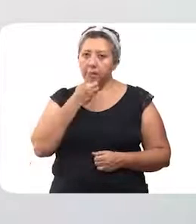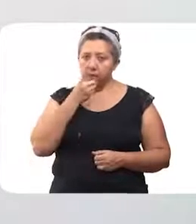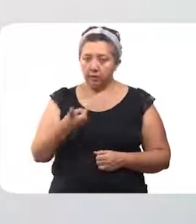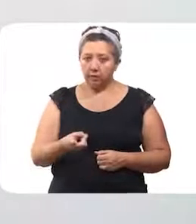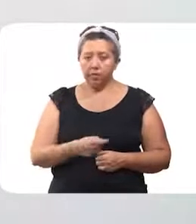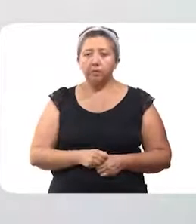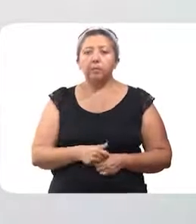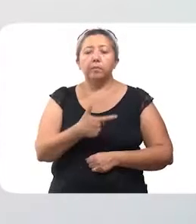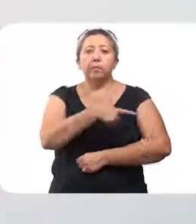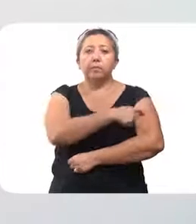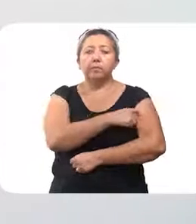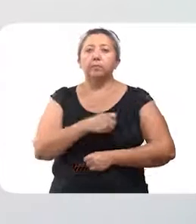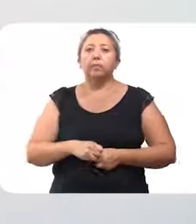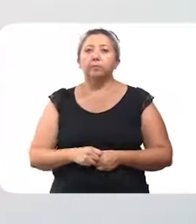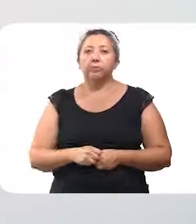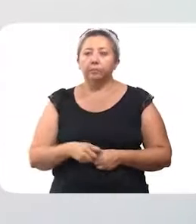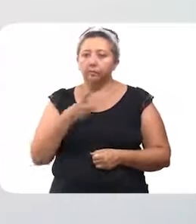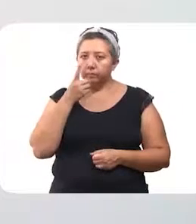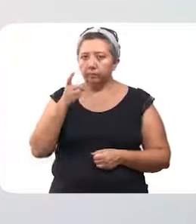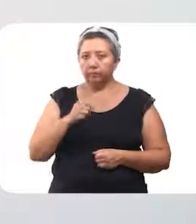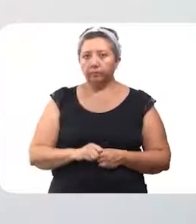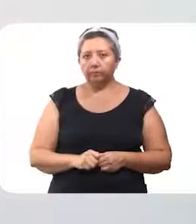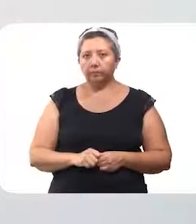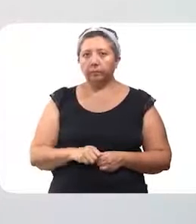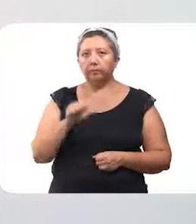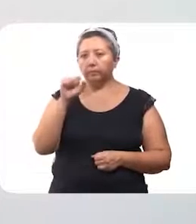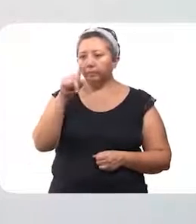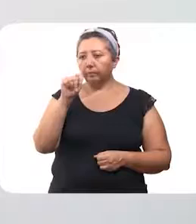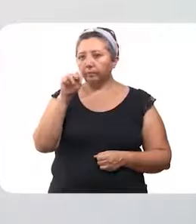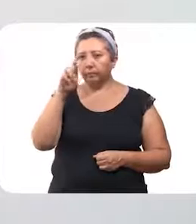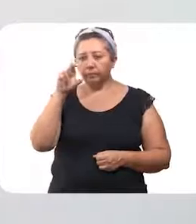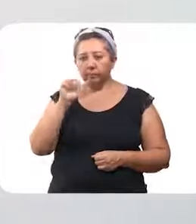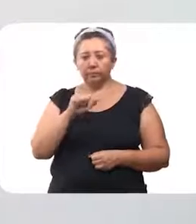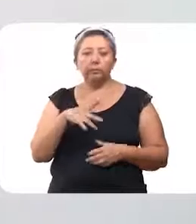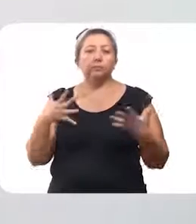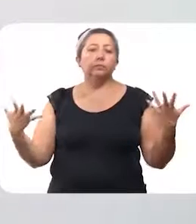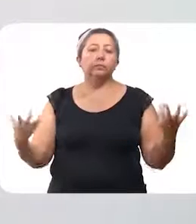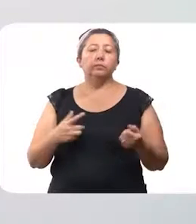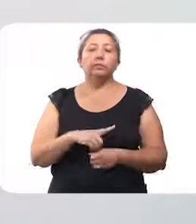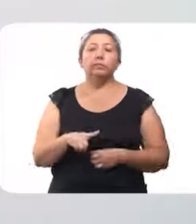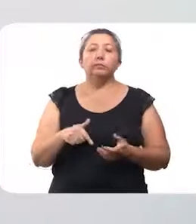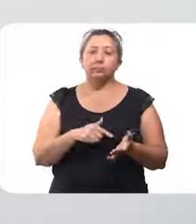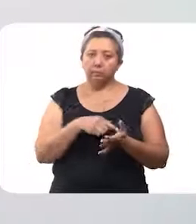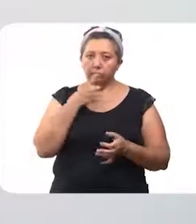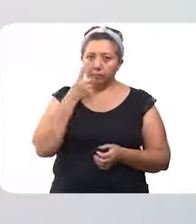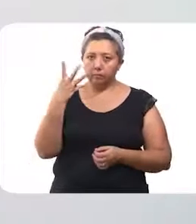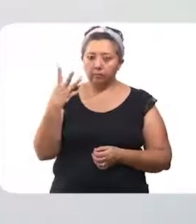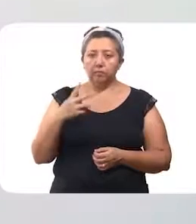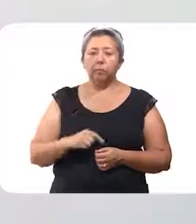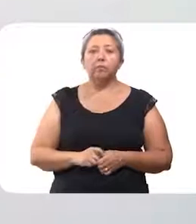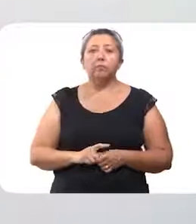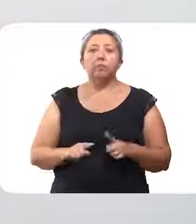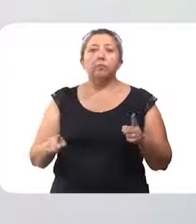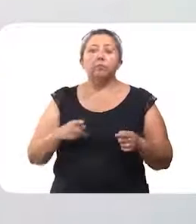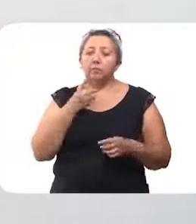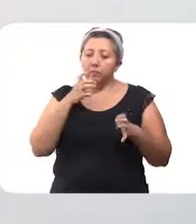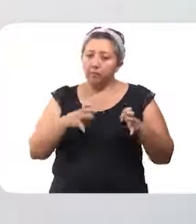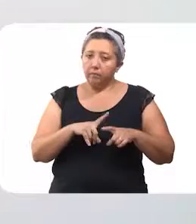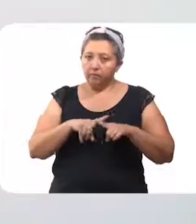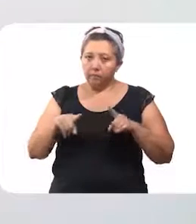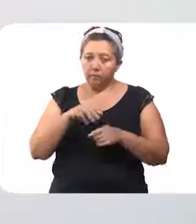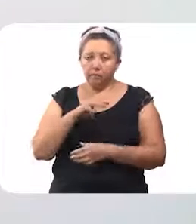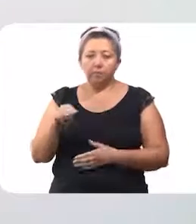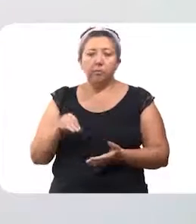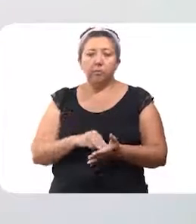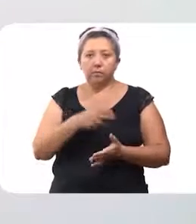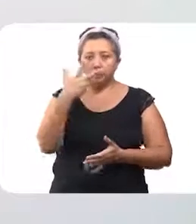de vacunación, en la que se administran dosis de la farmacéutica AstraZeneca, se realiza en los 2 macrocentros y 4 módulos distribuidos en la